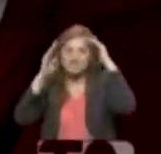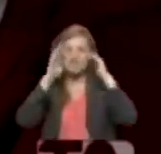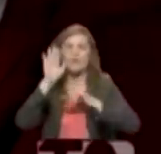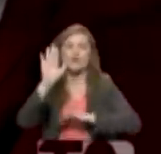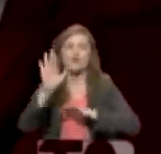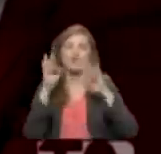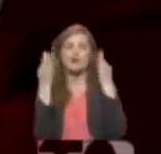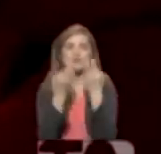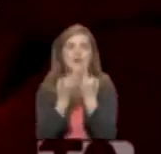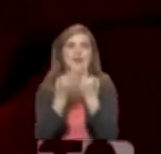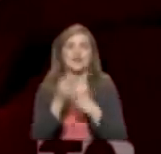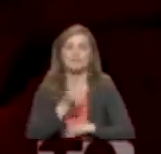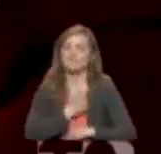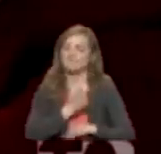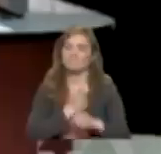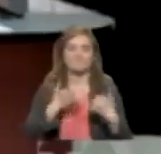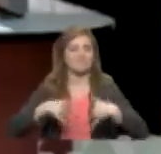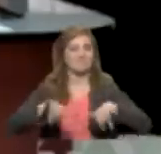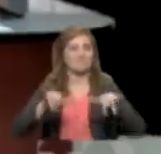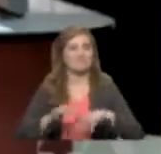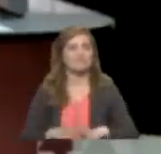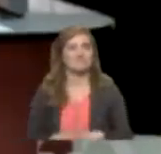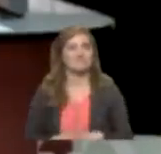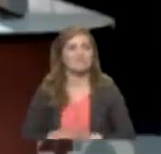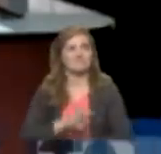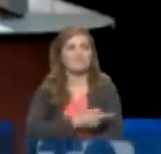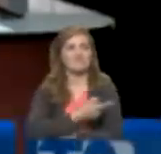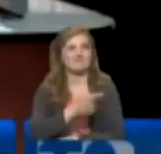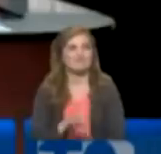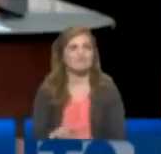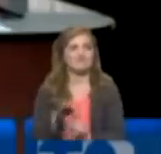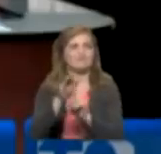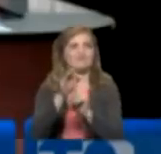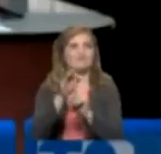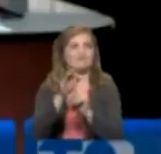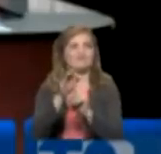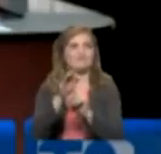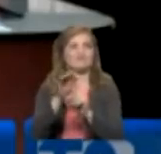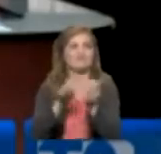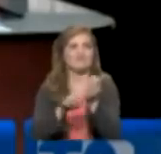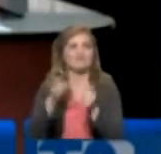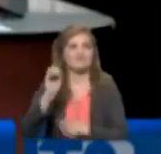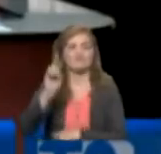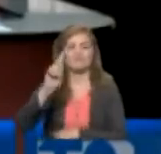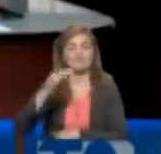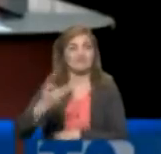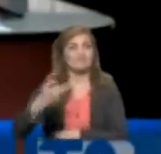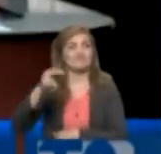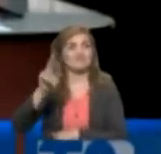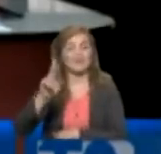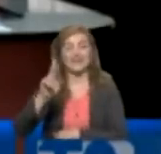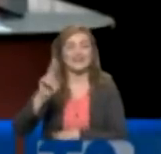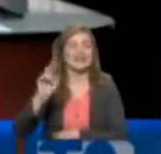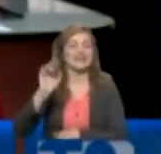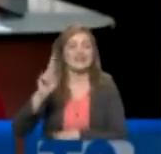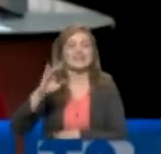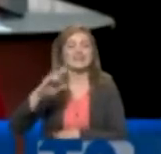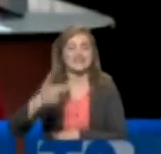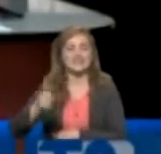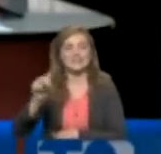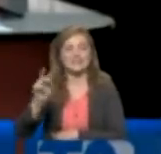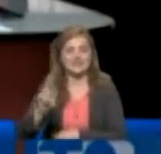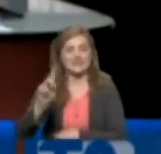tierra natal no se hicieron esperar en este día muy especial richard te quiero desear un feliz día que